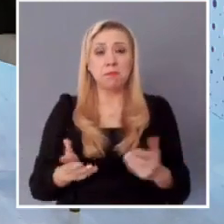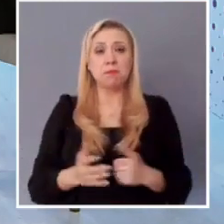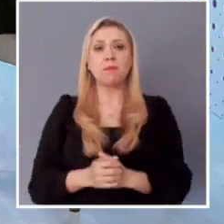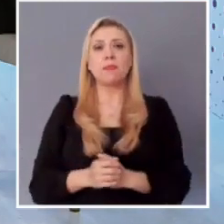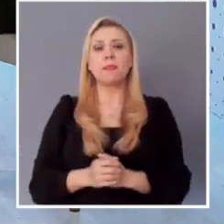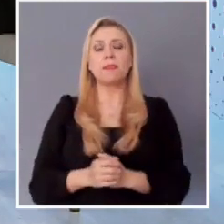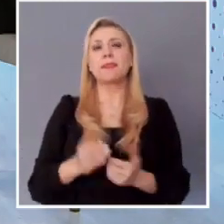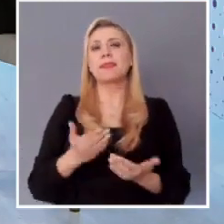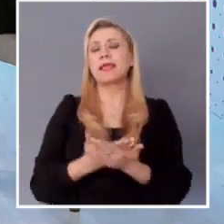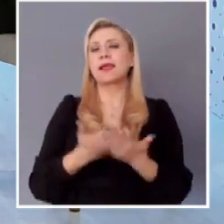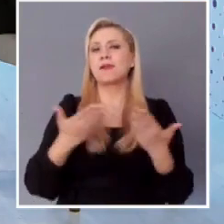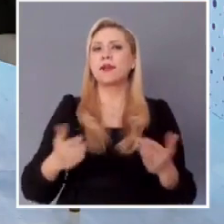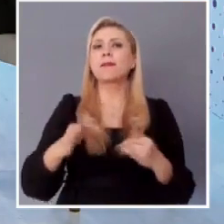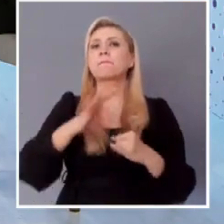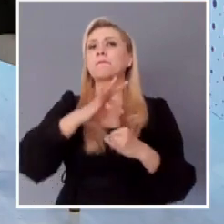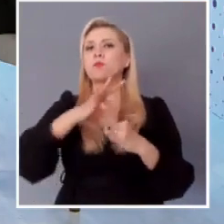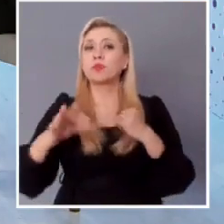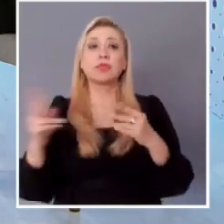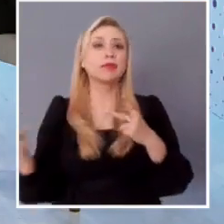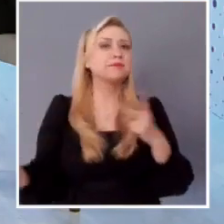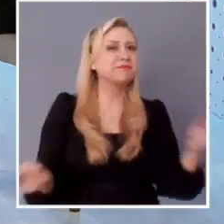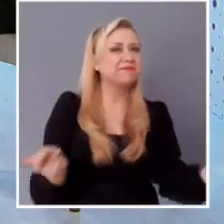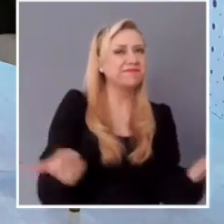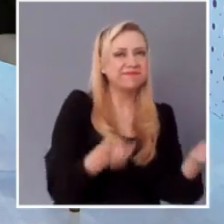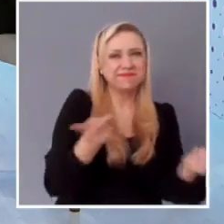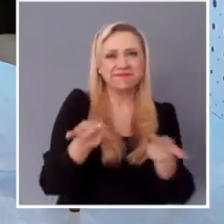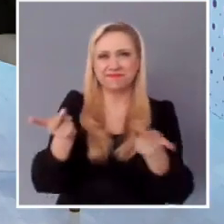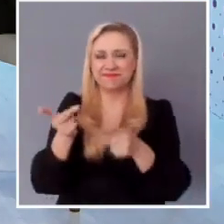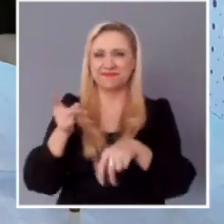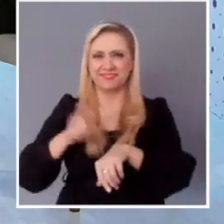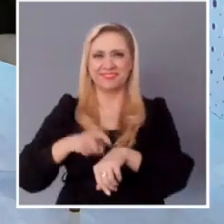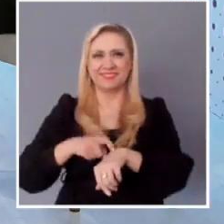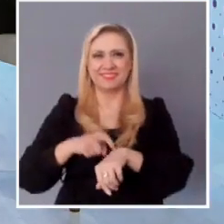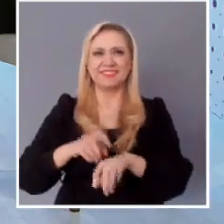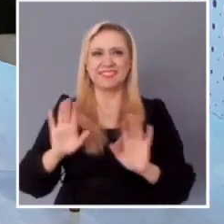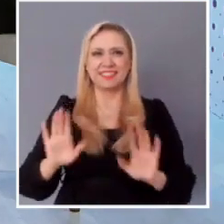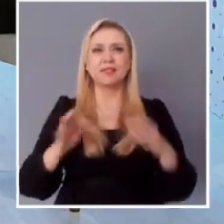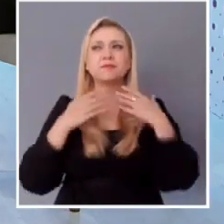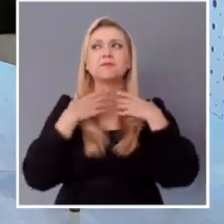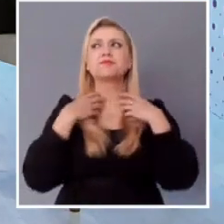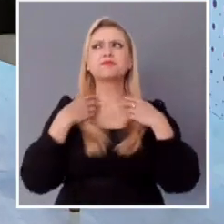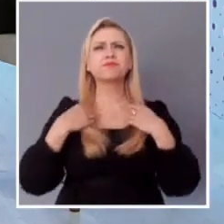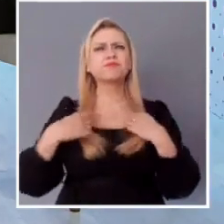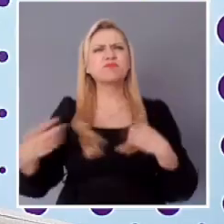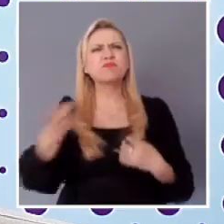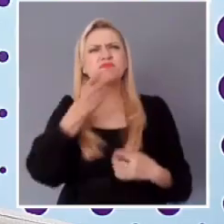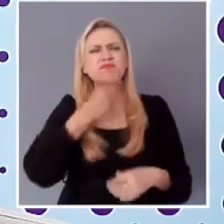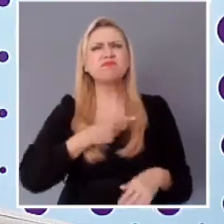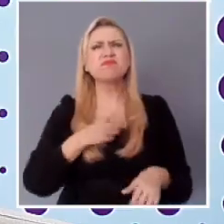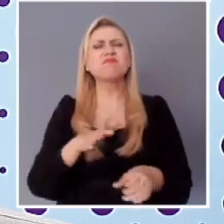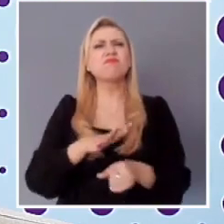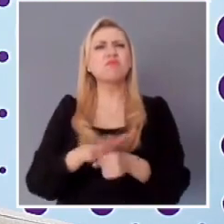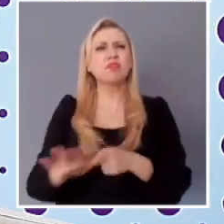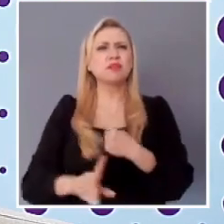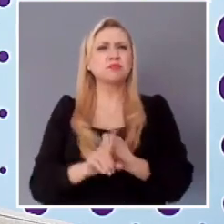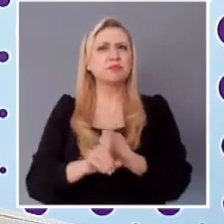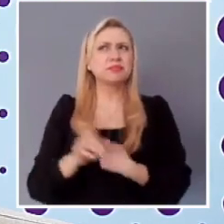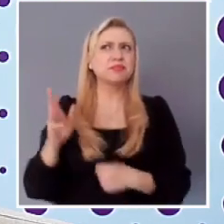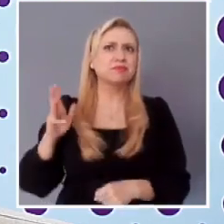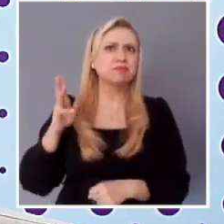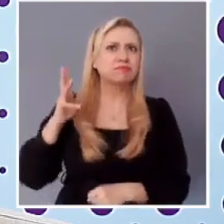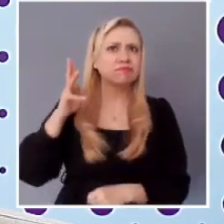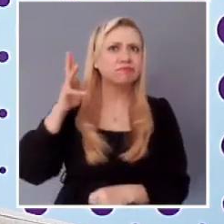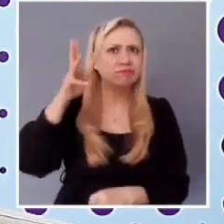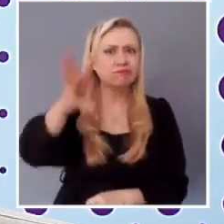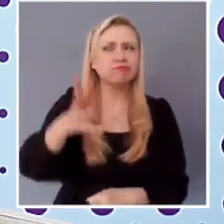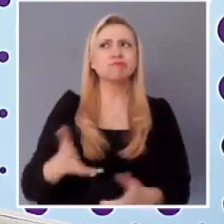de conclusiones y reflexiones finales. Tenemos tiempo, pero para que nos puedan decir, pues sí, cuáles son los retos que ven en el porvenir, cuáles son las reflexiones